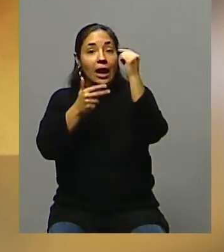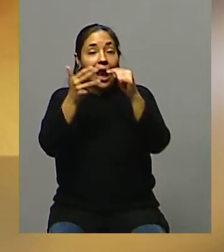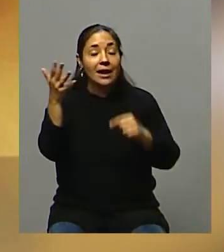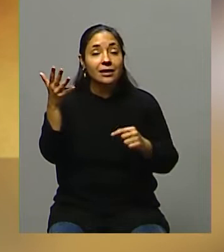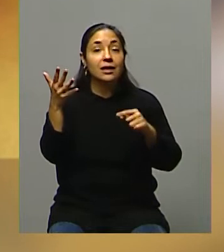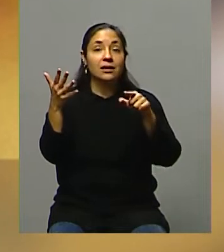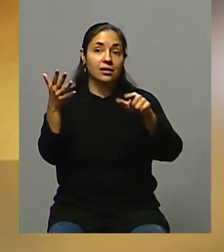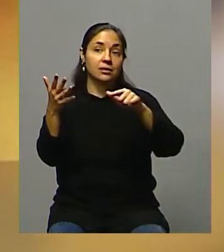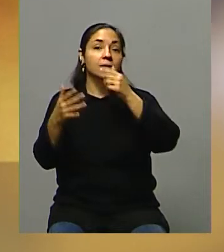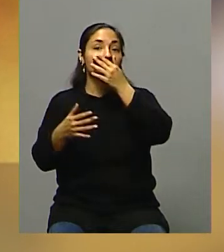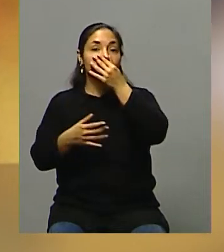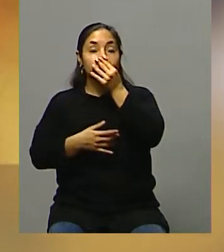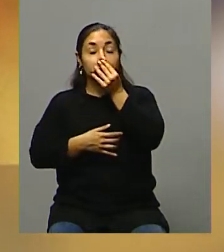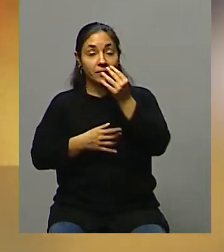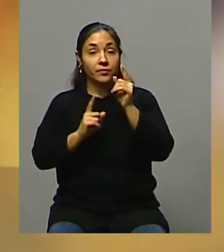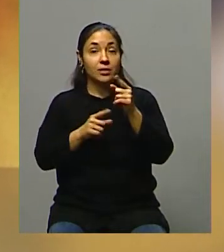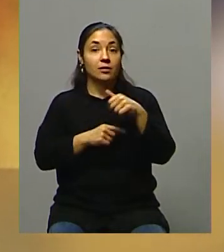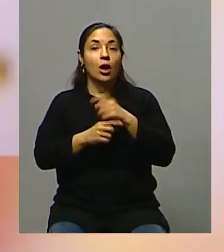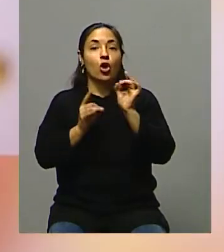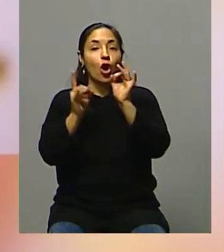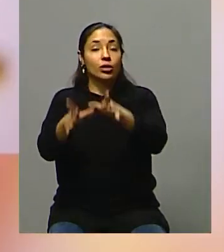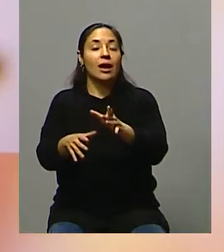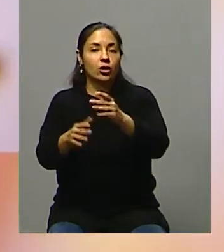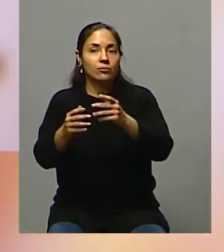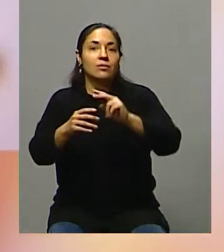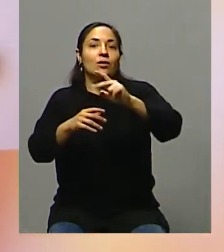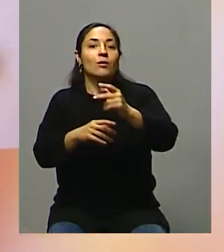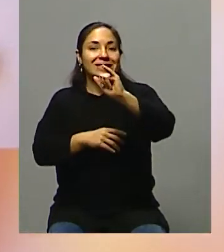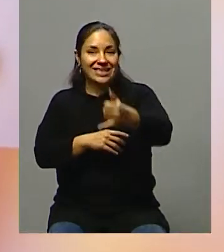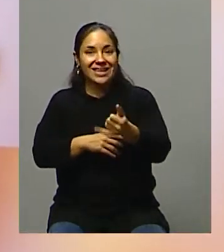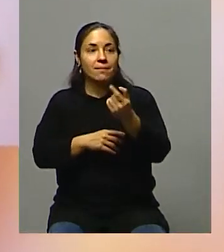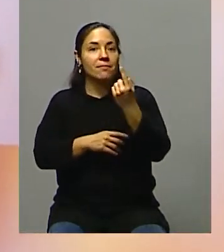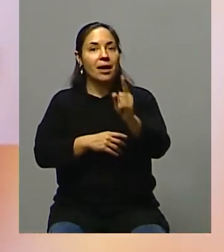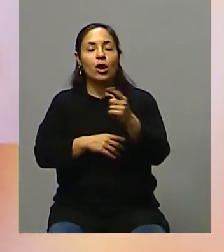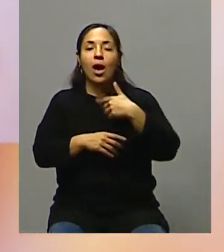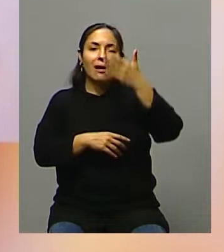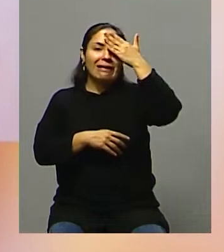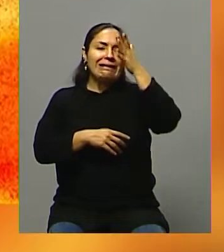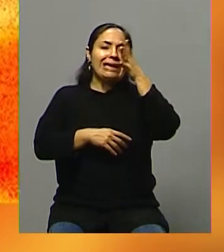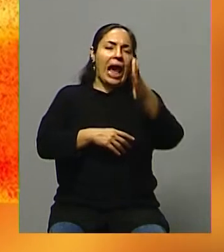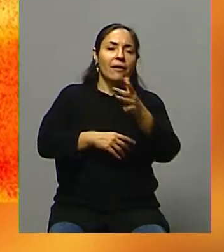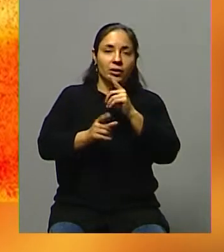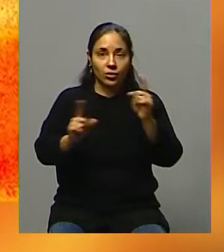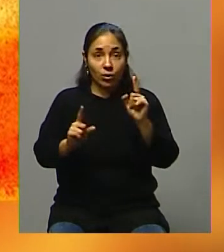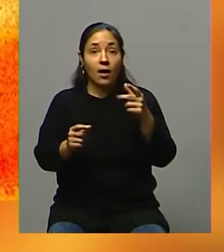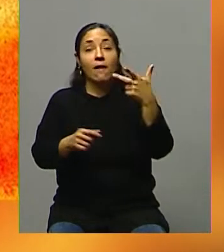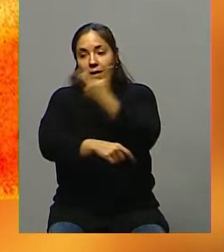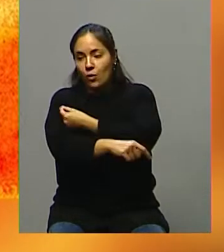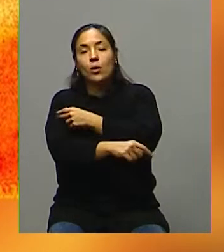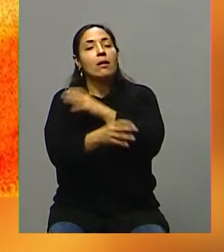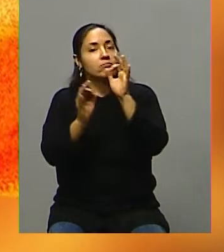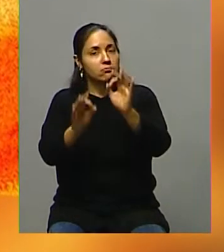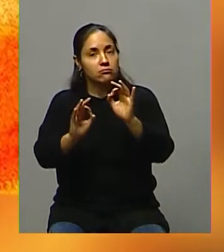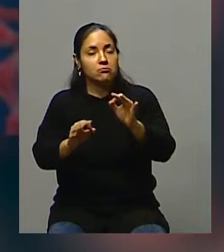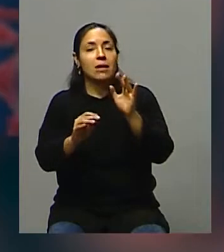que eventualmente esto, que si bien es más transmisible, no genere mayor enfermedad, la vacuna de cierta forma sirve, no hay